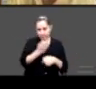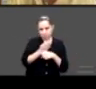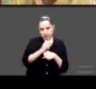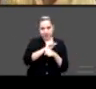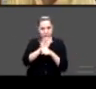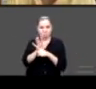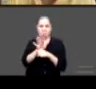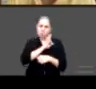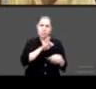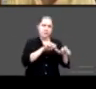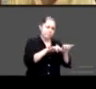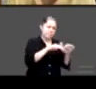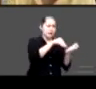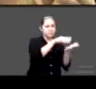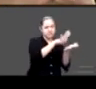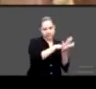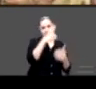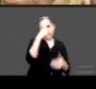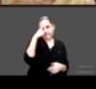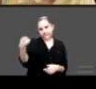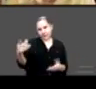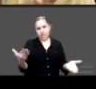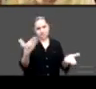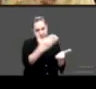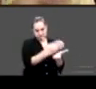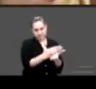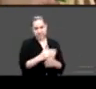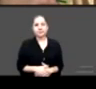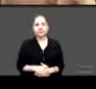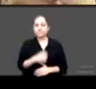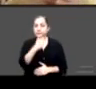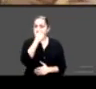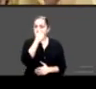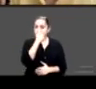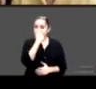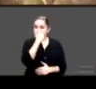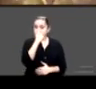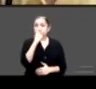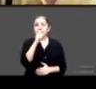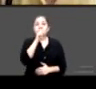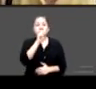Otro de los recursos que tenemos, y este no es de la Secretaría de Salud solamente, sino es de